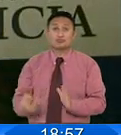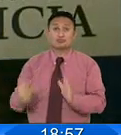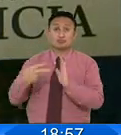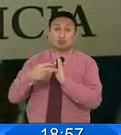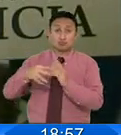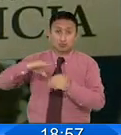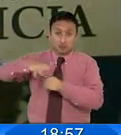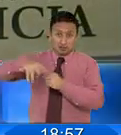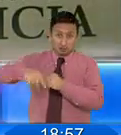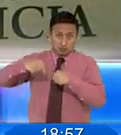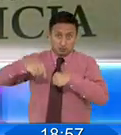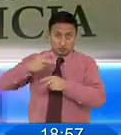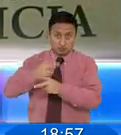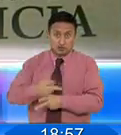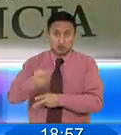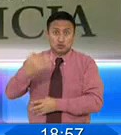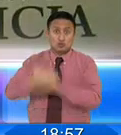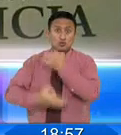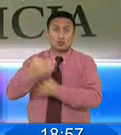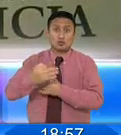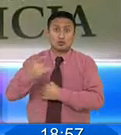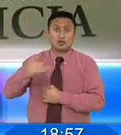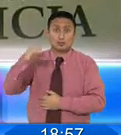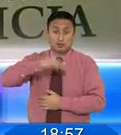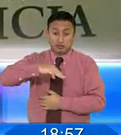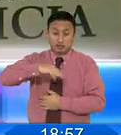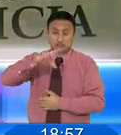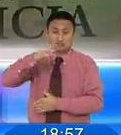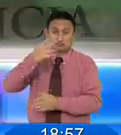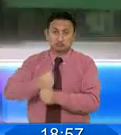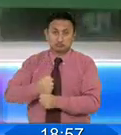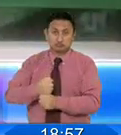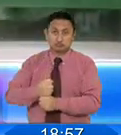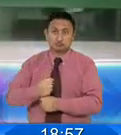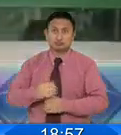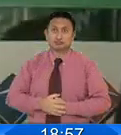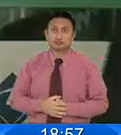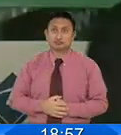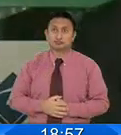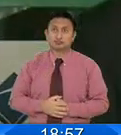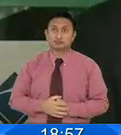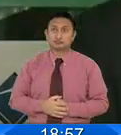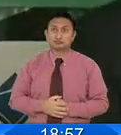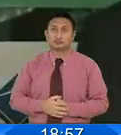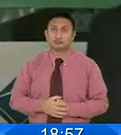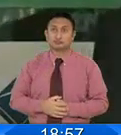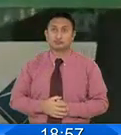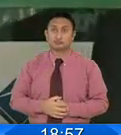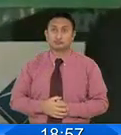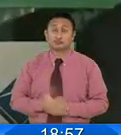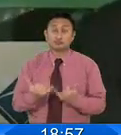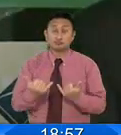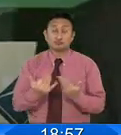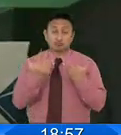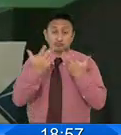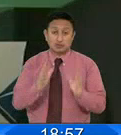expediente, por una jueza de Manabí en inmobiliaria. Finalizó, es una sentencia que tiene algunas